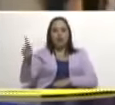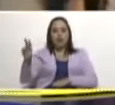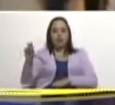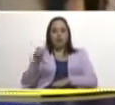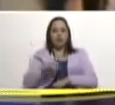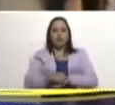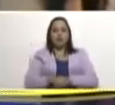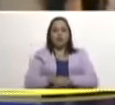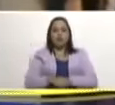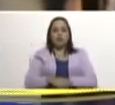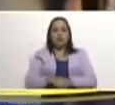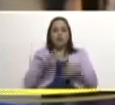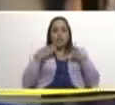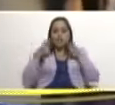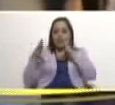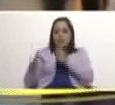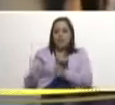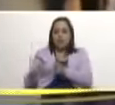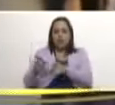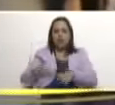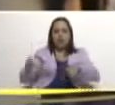en el cementerio del Callao,